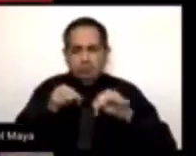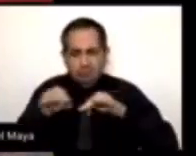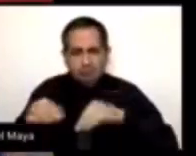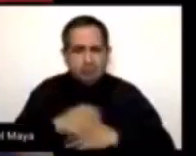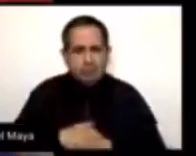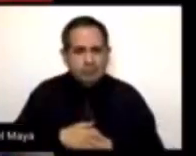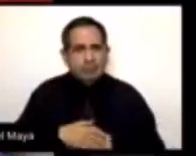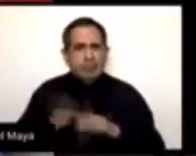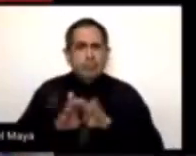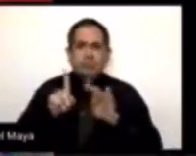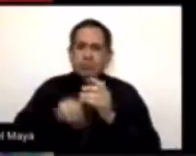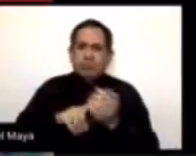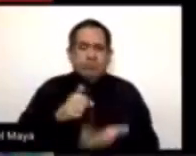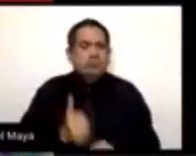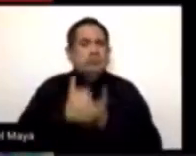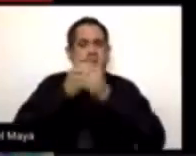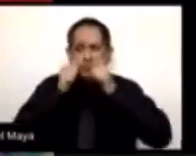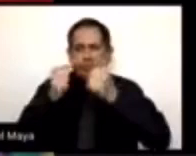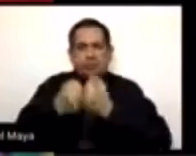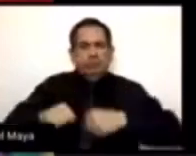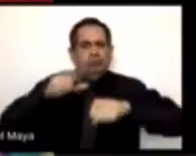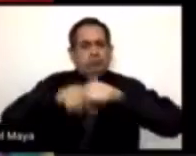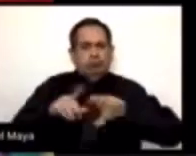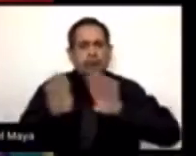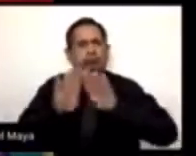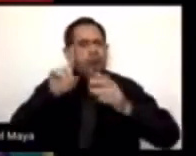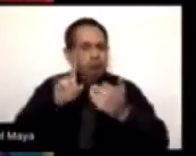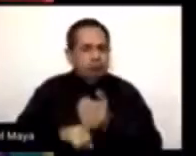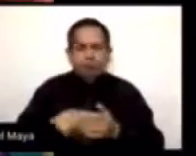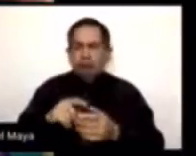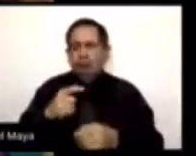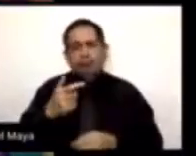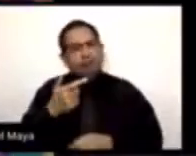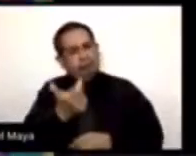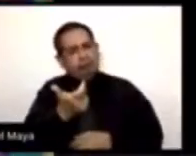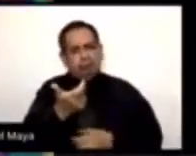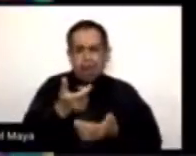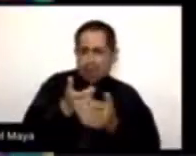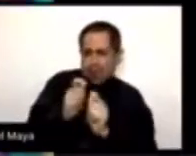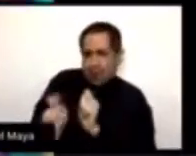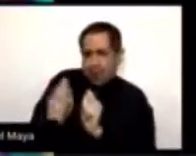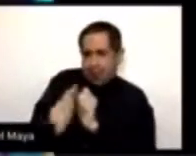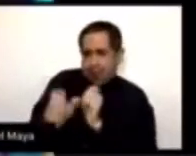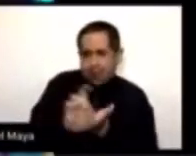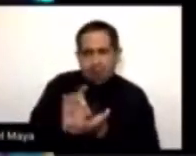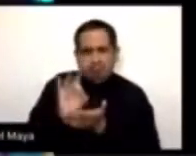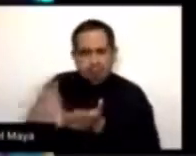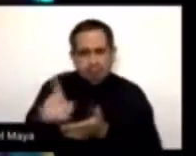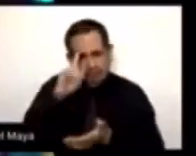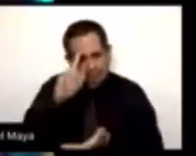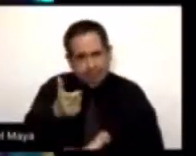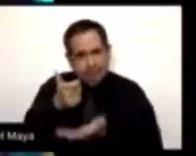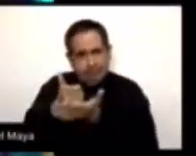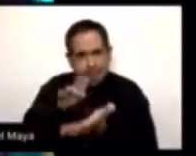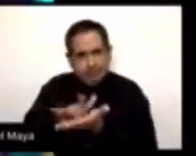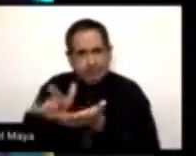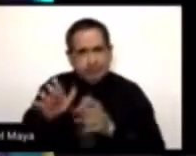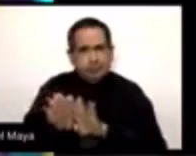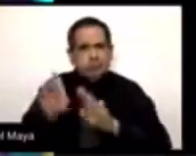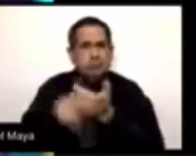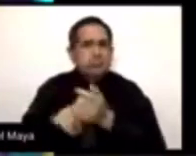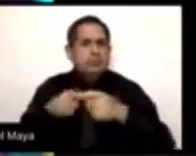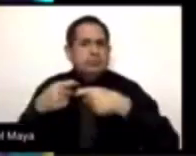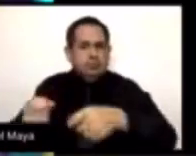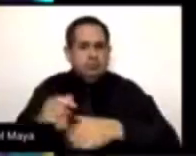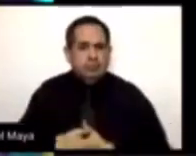prestaciones de asistencia social, incluidas las transferencias de efectivo y la ayuda alimentaria. La falta de voluntad